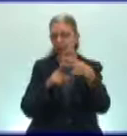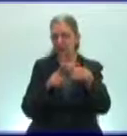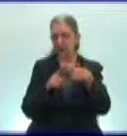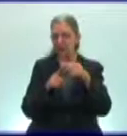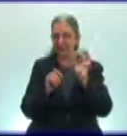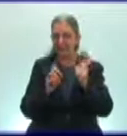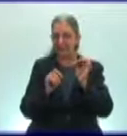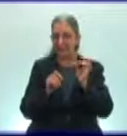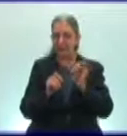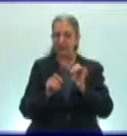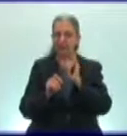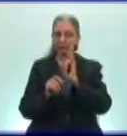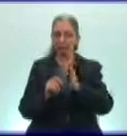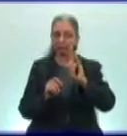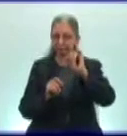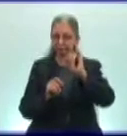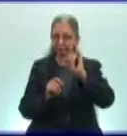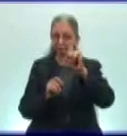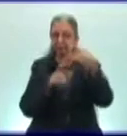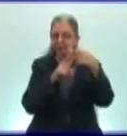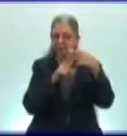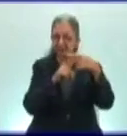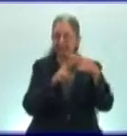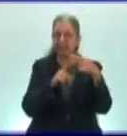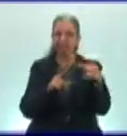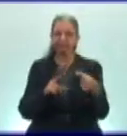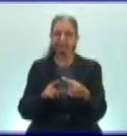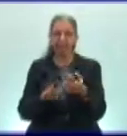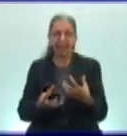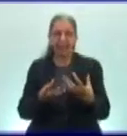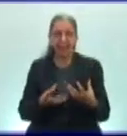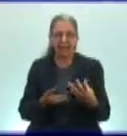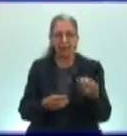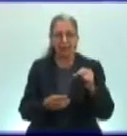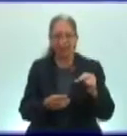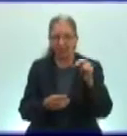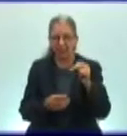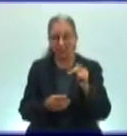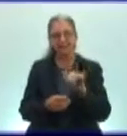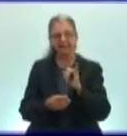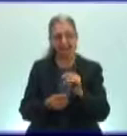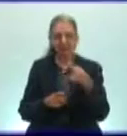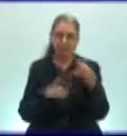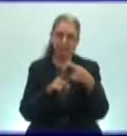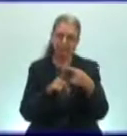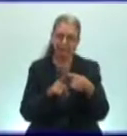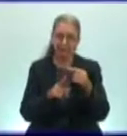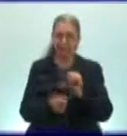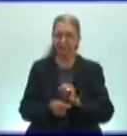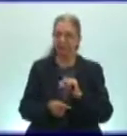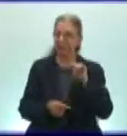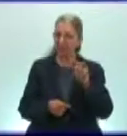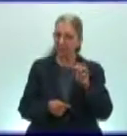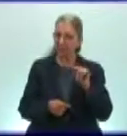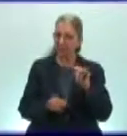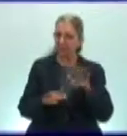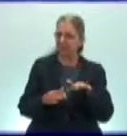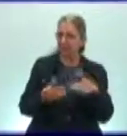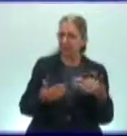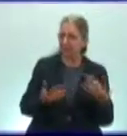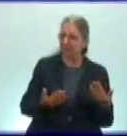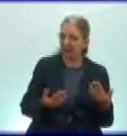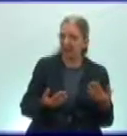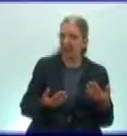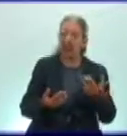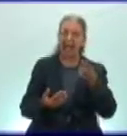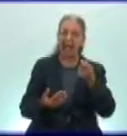que esta cantidad de protones determina la carga nuclear. En este caso estamos hablando de